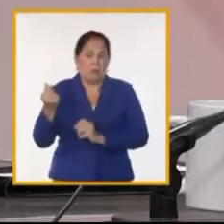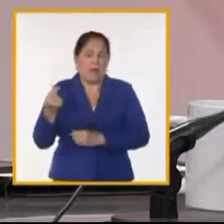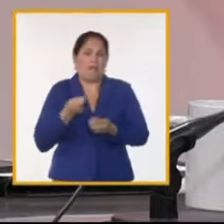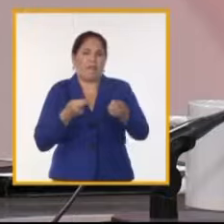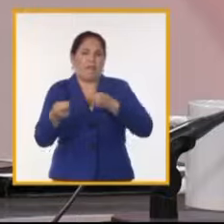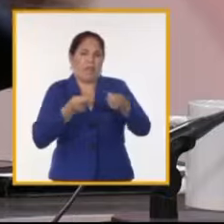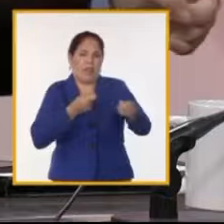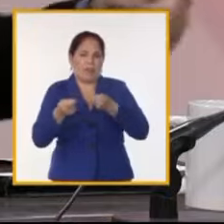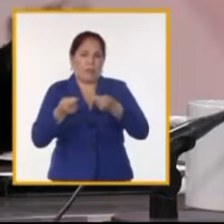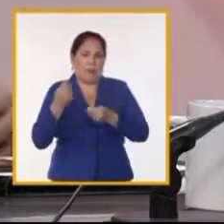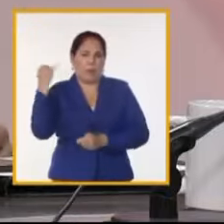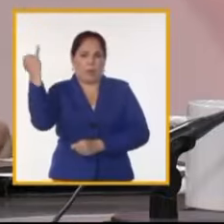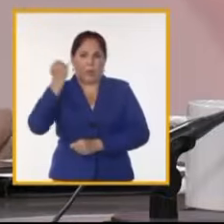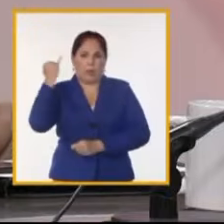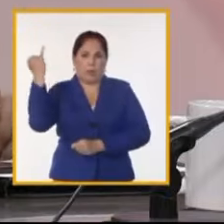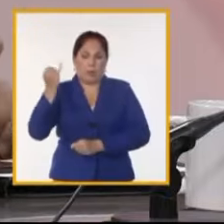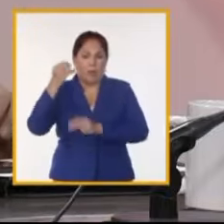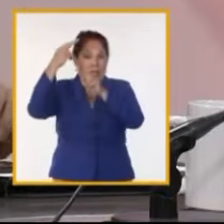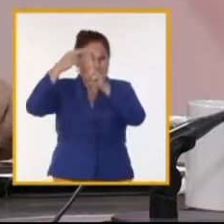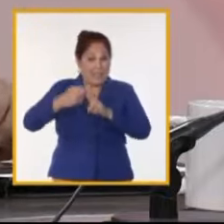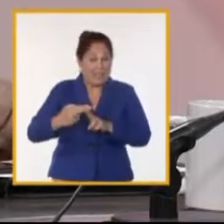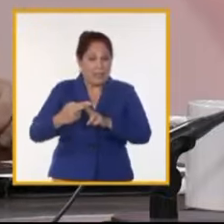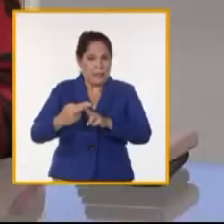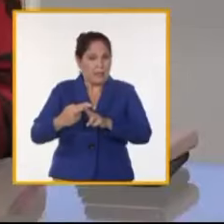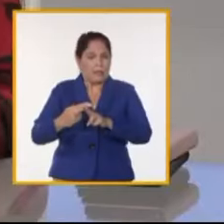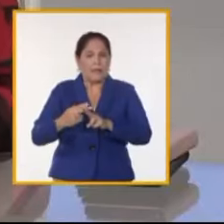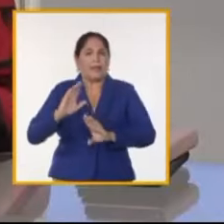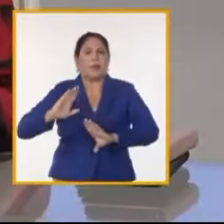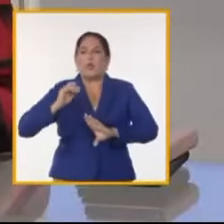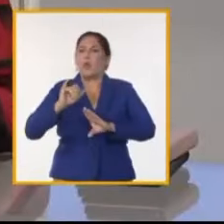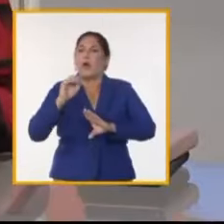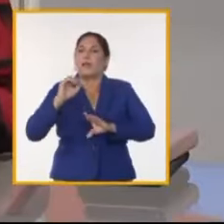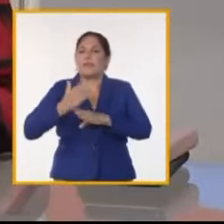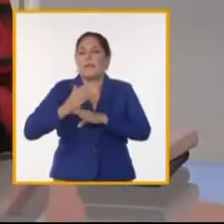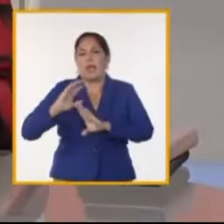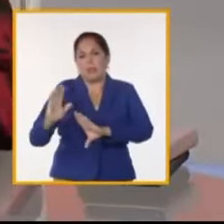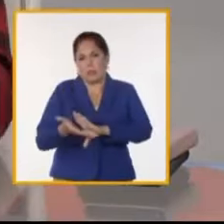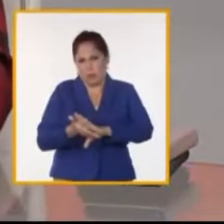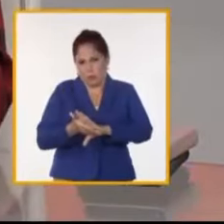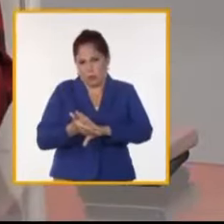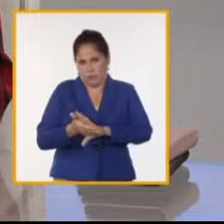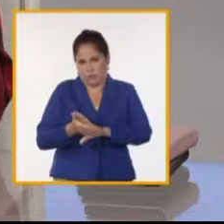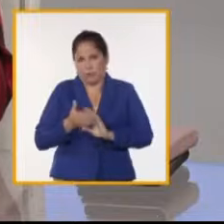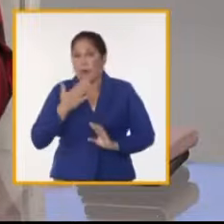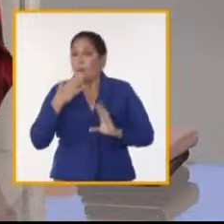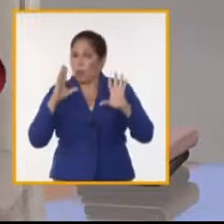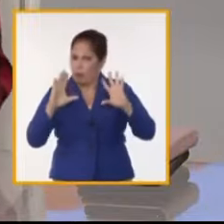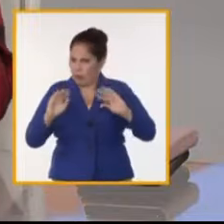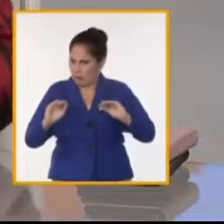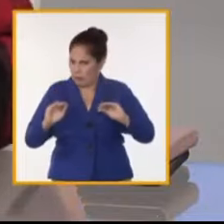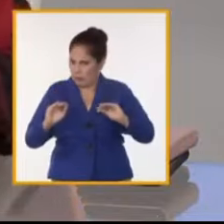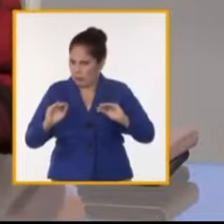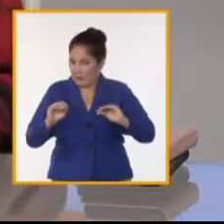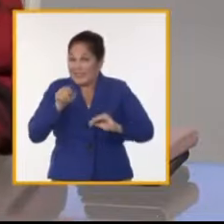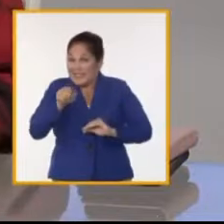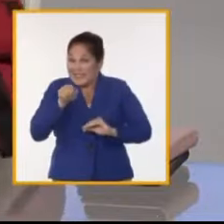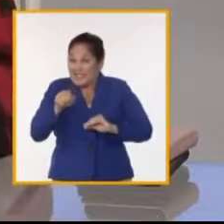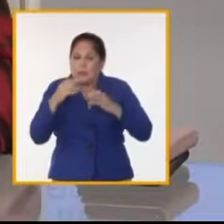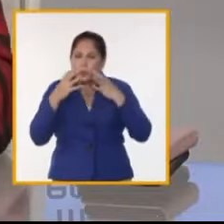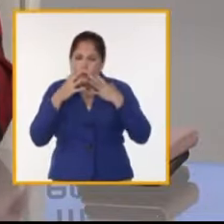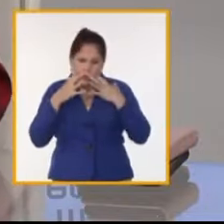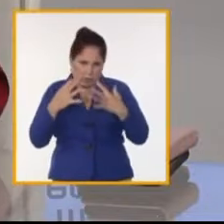internacional y el impacto que tiene esa lista del terrorismo Ana muy buenas noches o sea yo creo que eso es un elemento